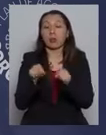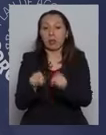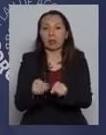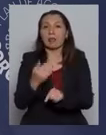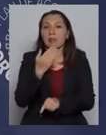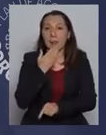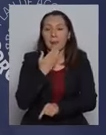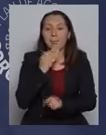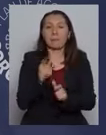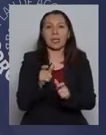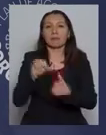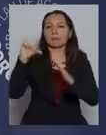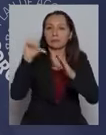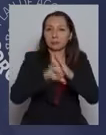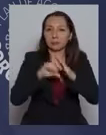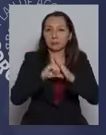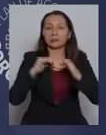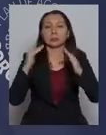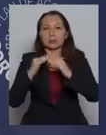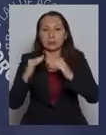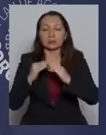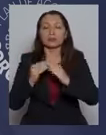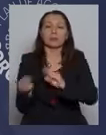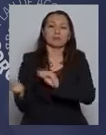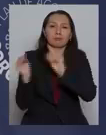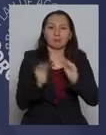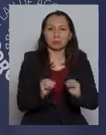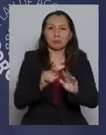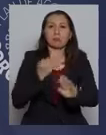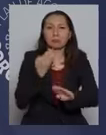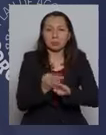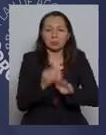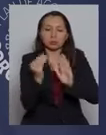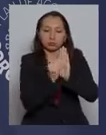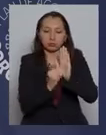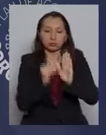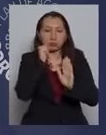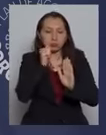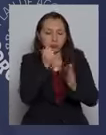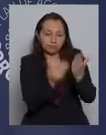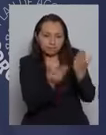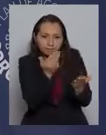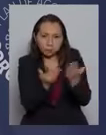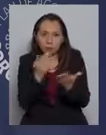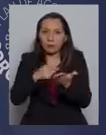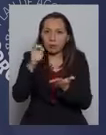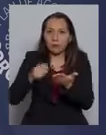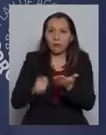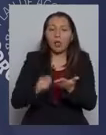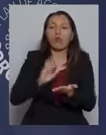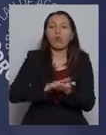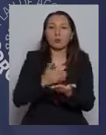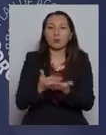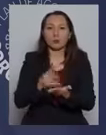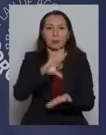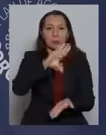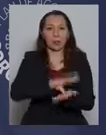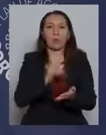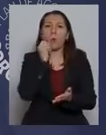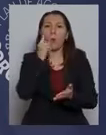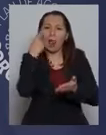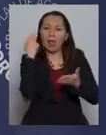y también las cuarentenas que hemos ido implementando, se evalúan cada una de las situaciones de nuestro país. ¿Cuáles son